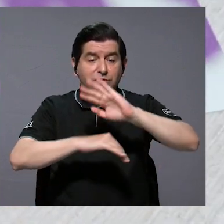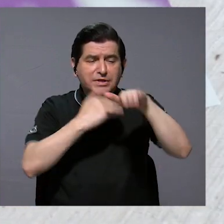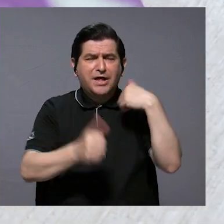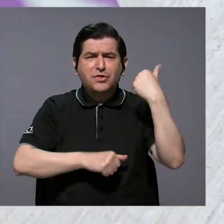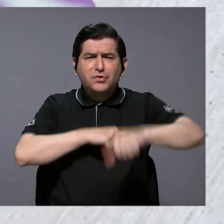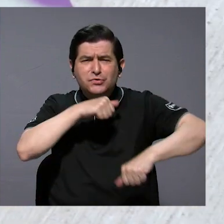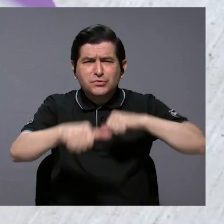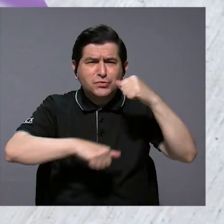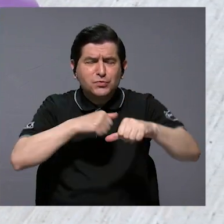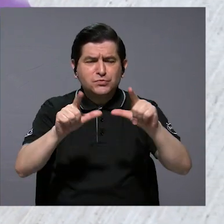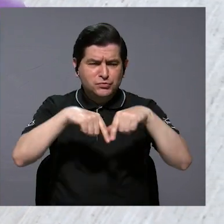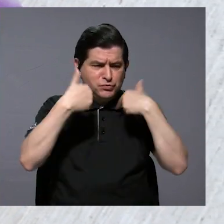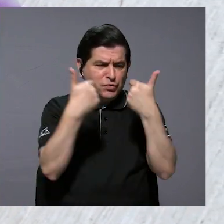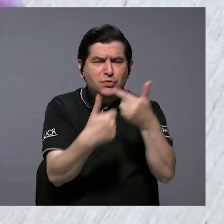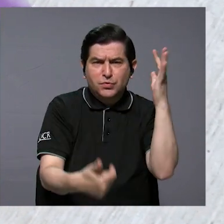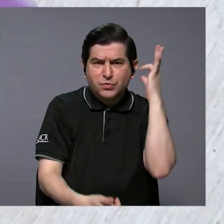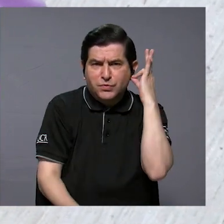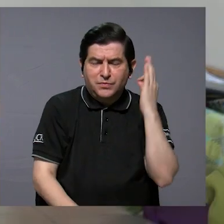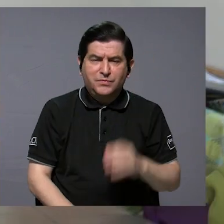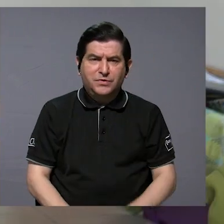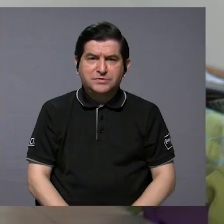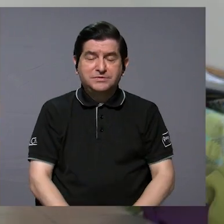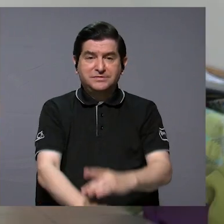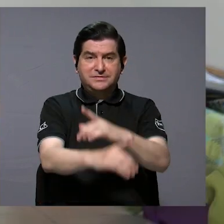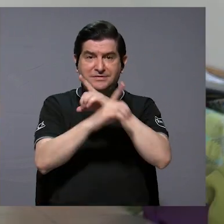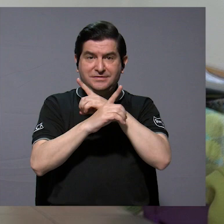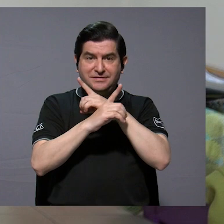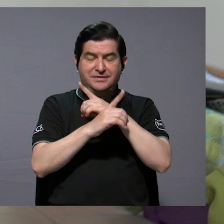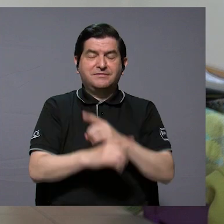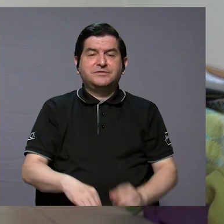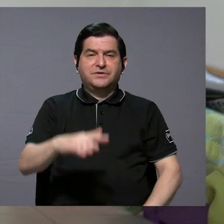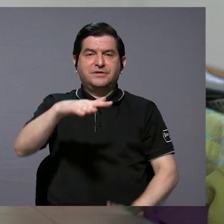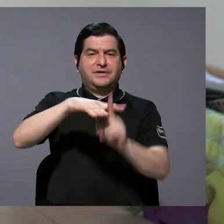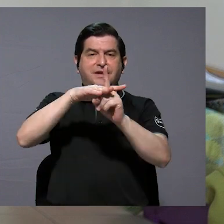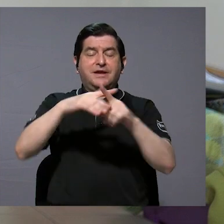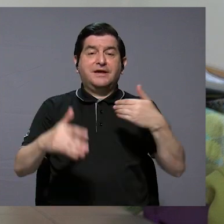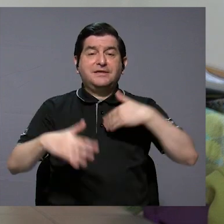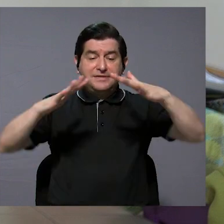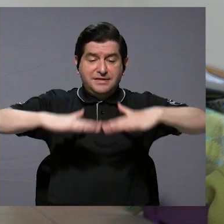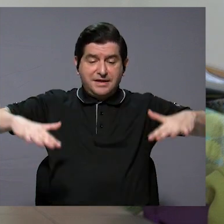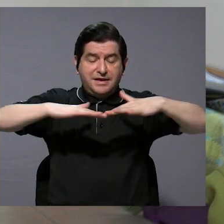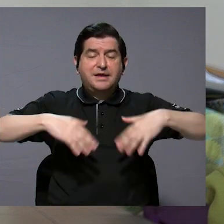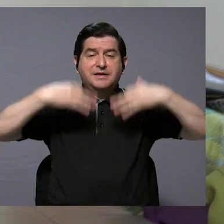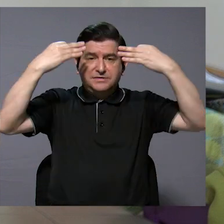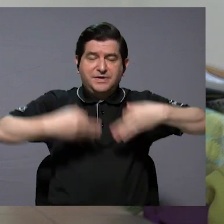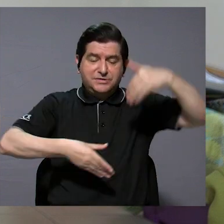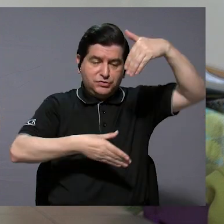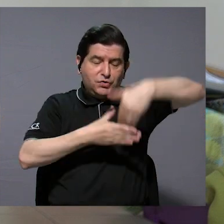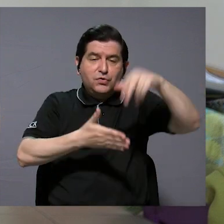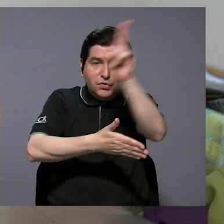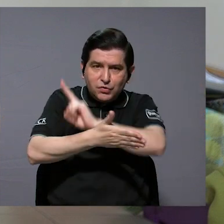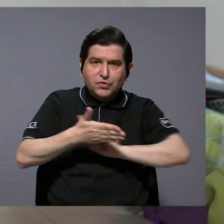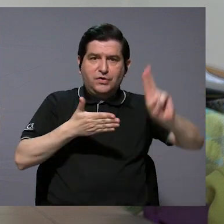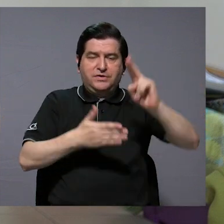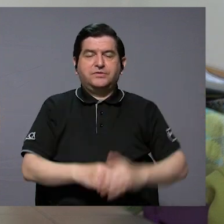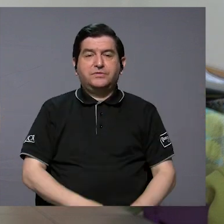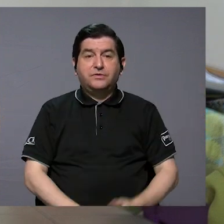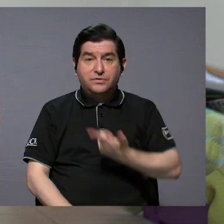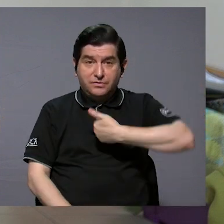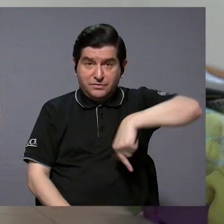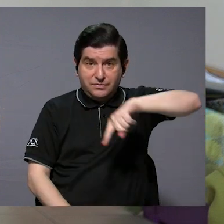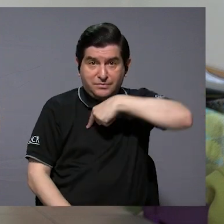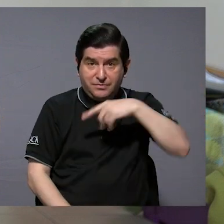el resultado de todas las luchas de estas colectivas, que la Defensoría aparece y que tiene un espacio físico dentro de la